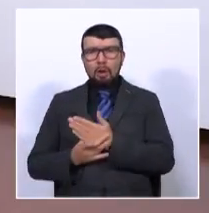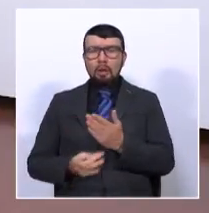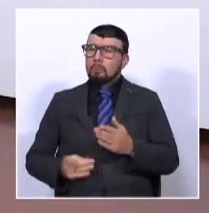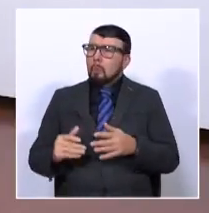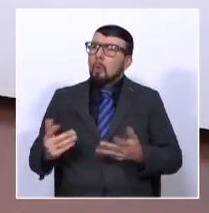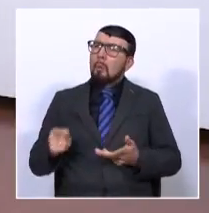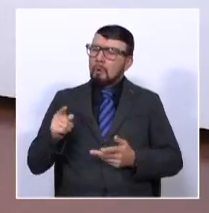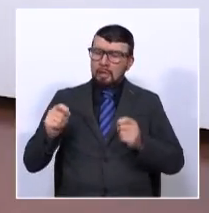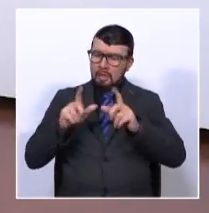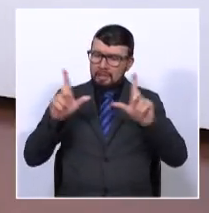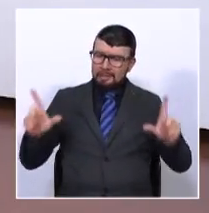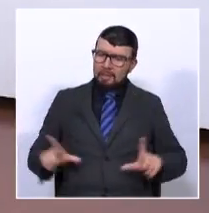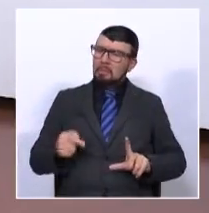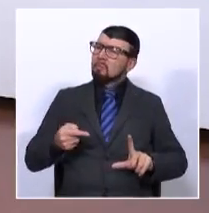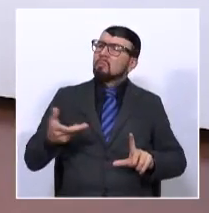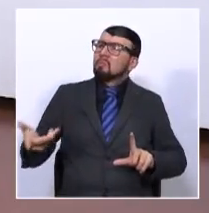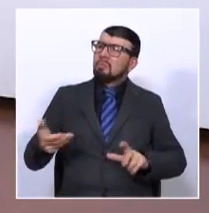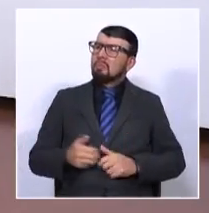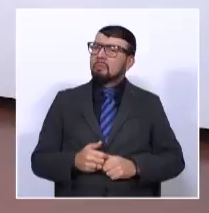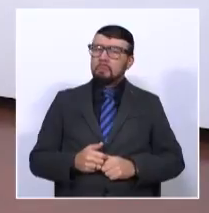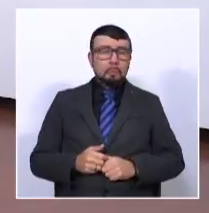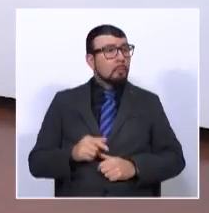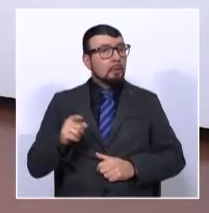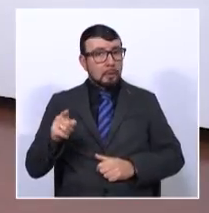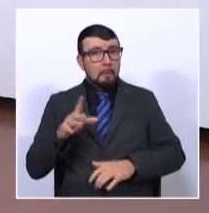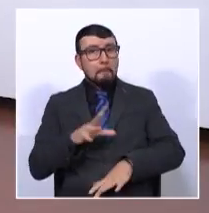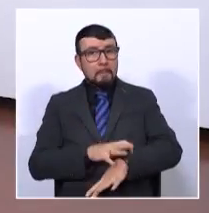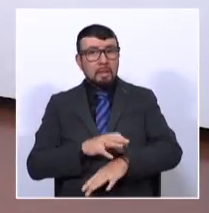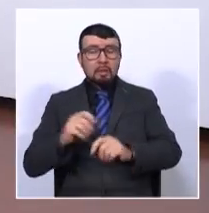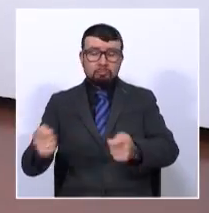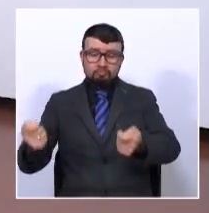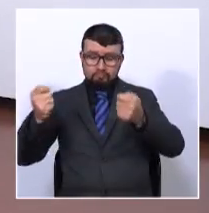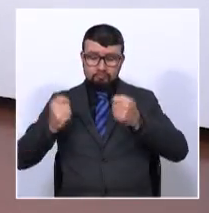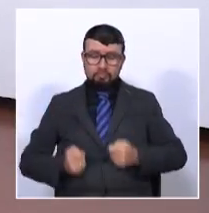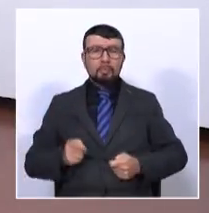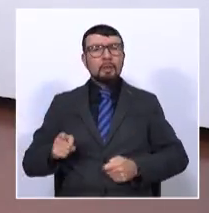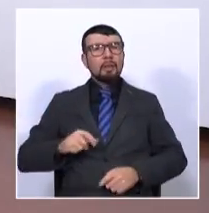pasó? ¿Qué examen se hizo? Ya el médico me diagnosticó eso por una